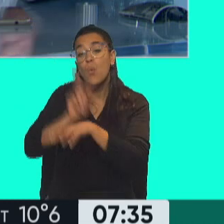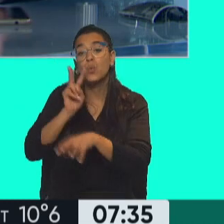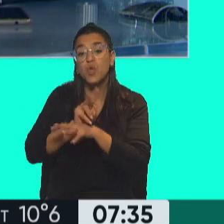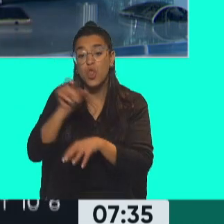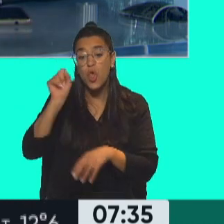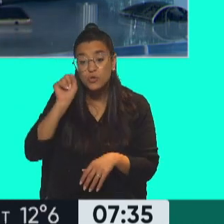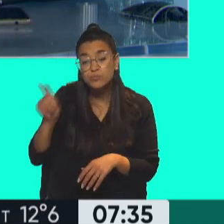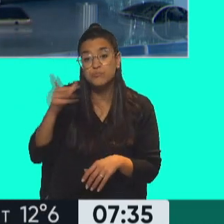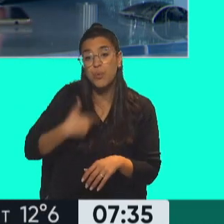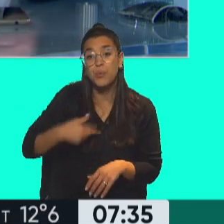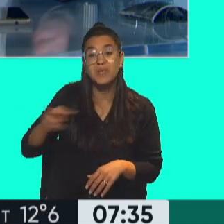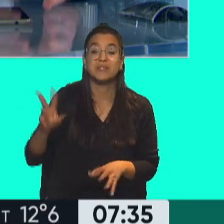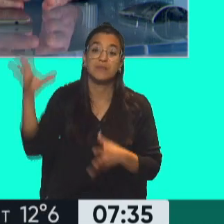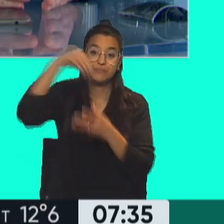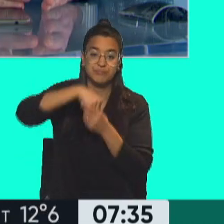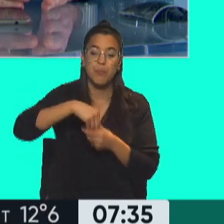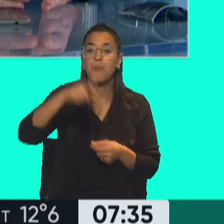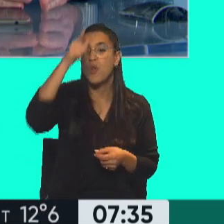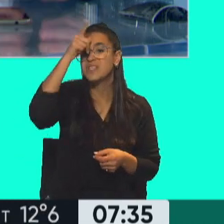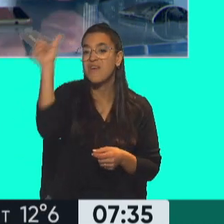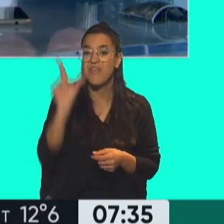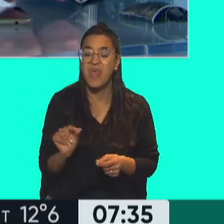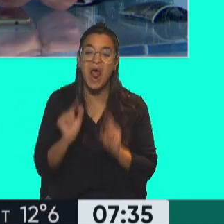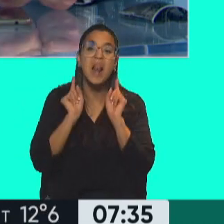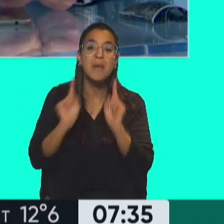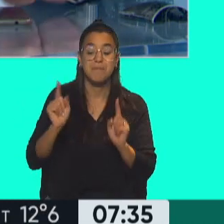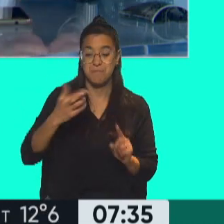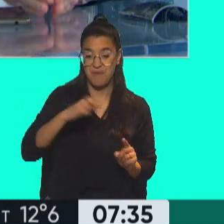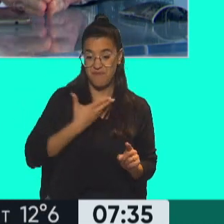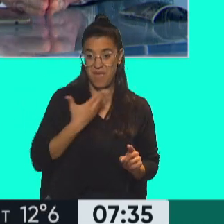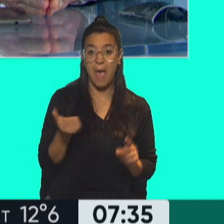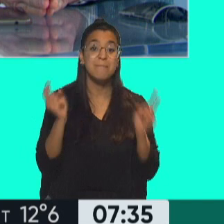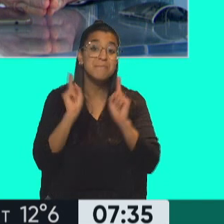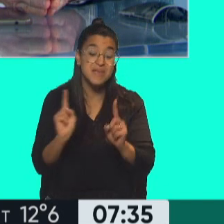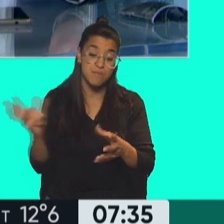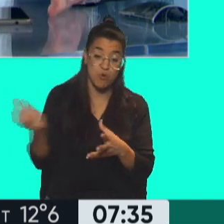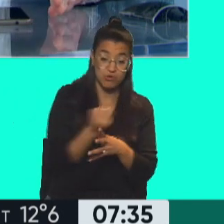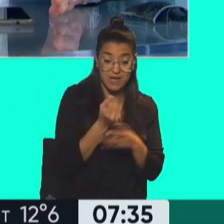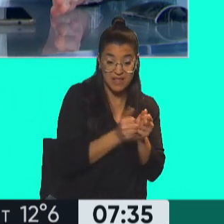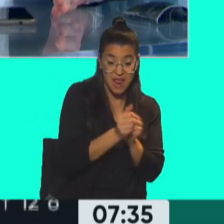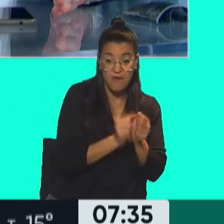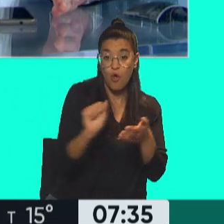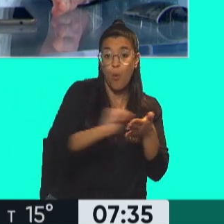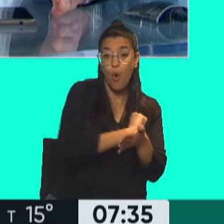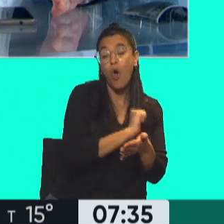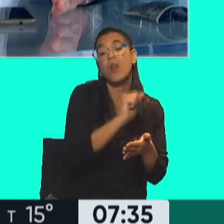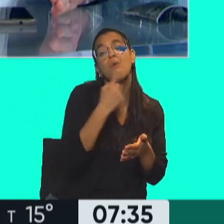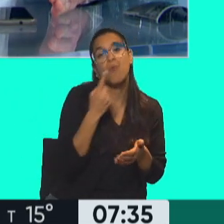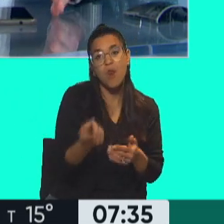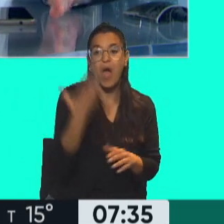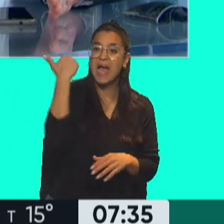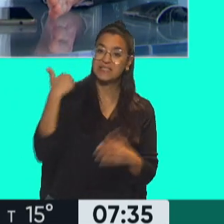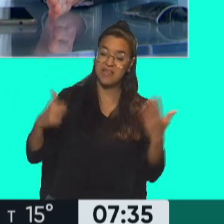vicepresidenta son integrantes de la Policía Federal, es la misma fuerza que claro. Manipuló el teléfono que terminó frustrado. ¿Qué hizo el fiscal Carlos Rívolo